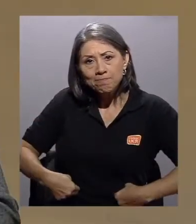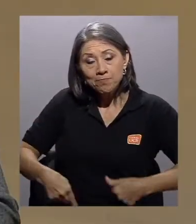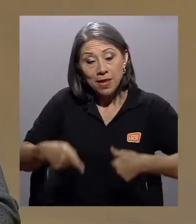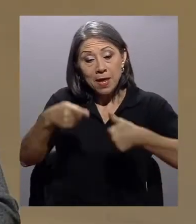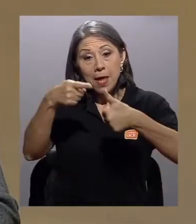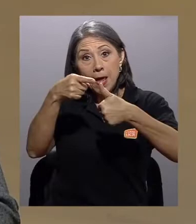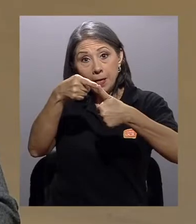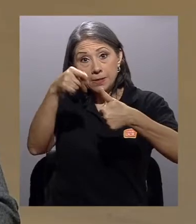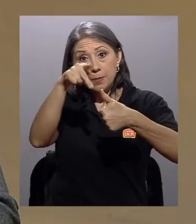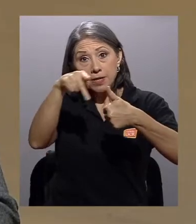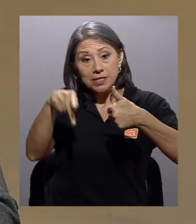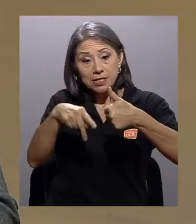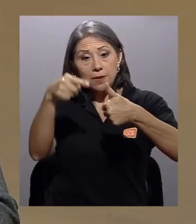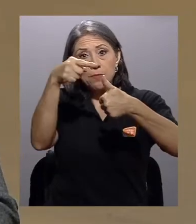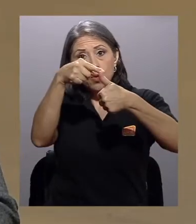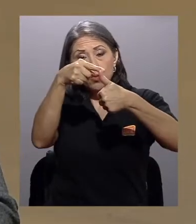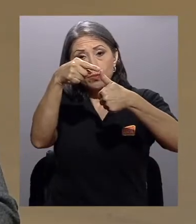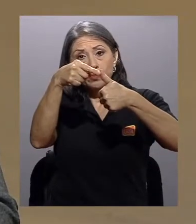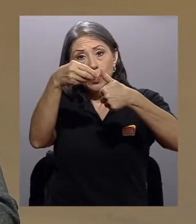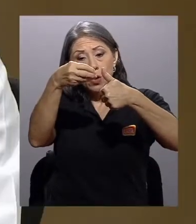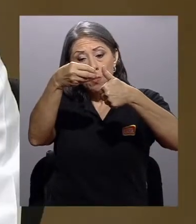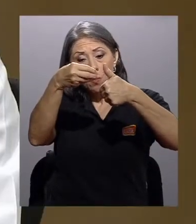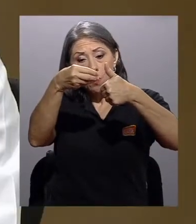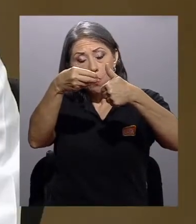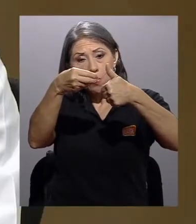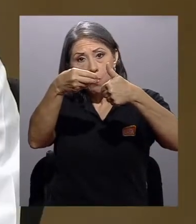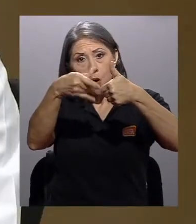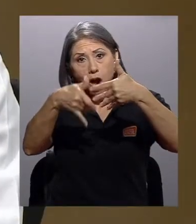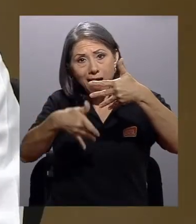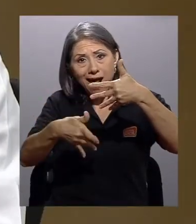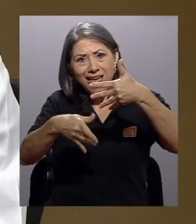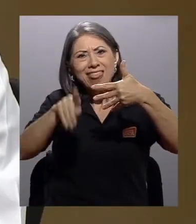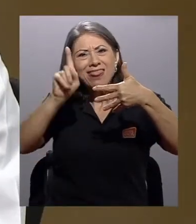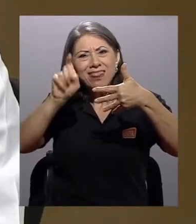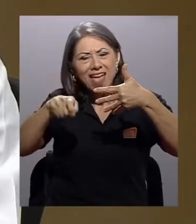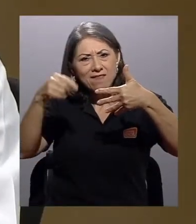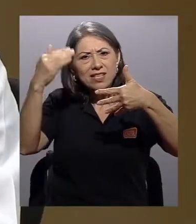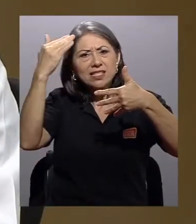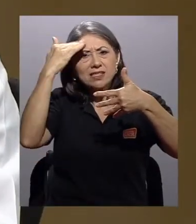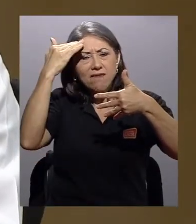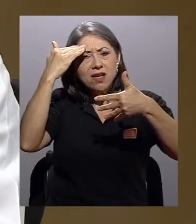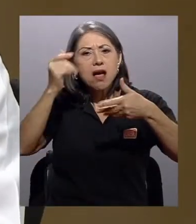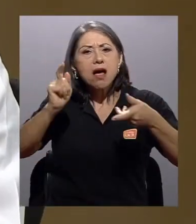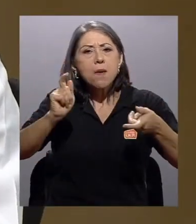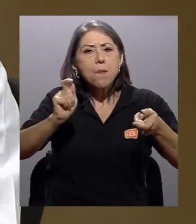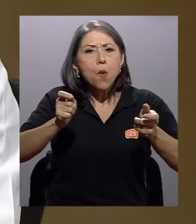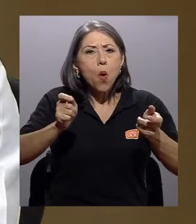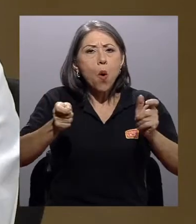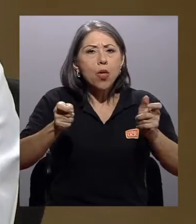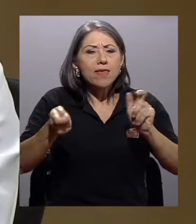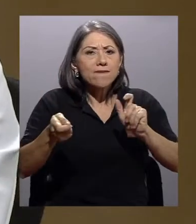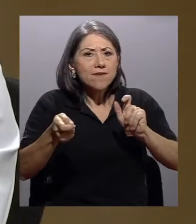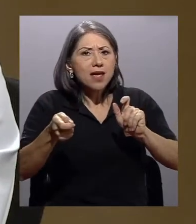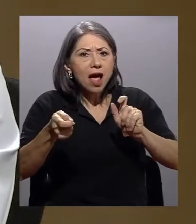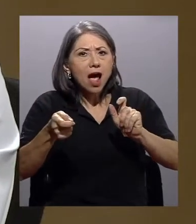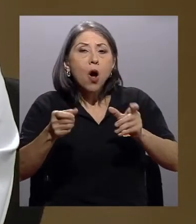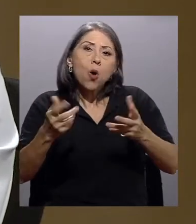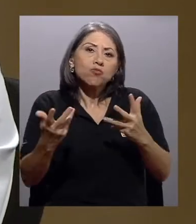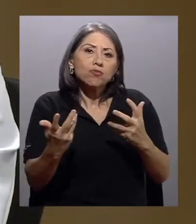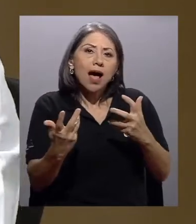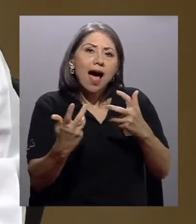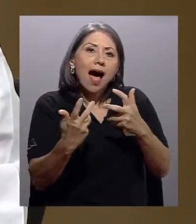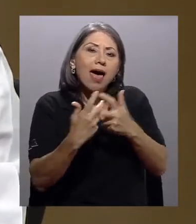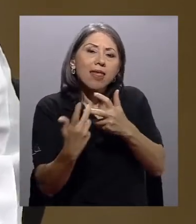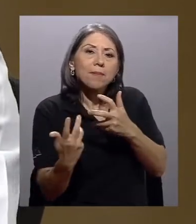de dignidad humana, nosotros tenemos que tener muy claro las modificaciones que se hacen o